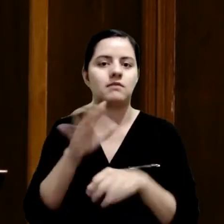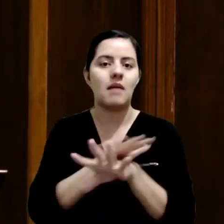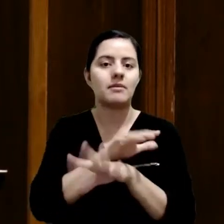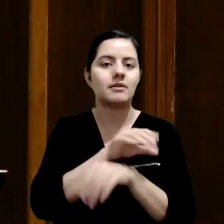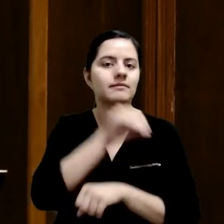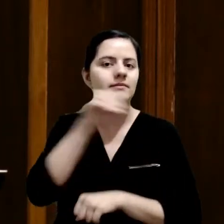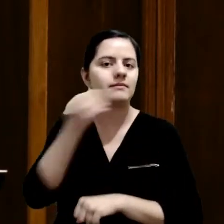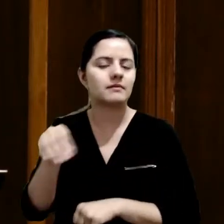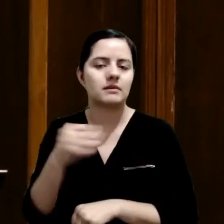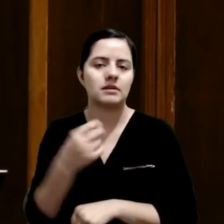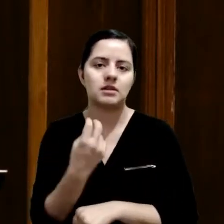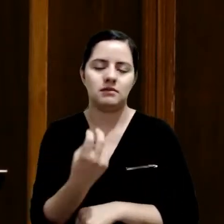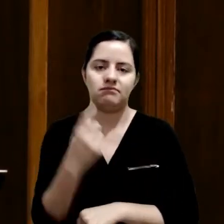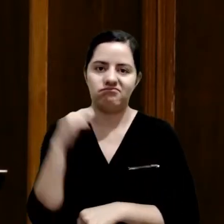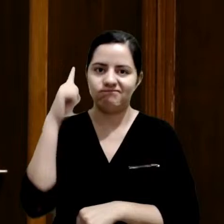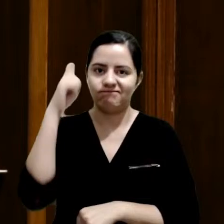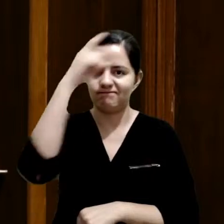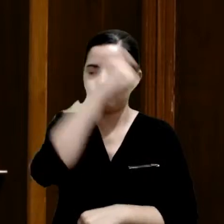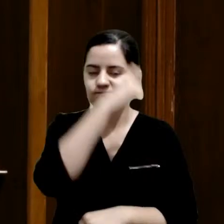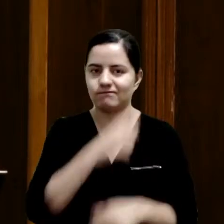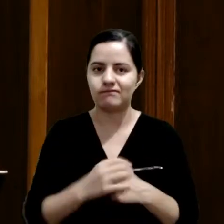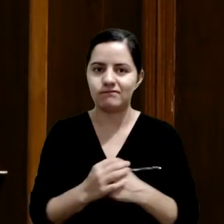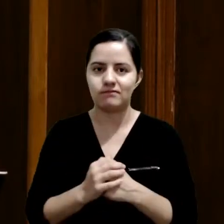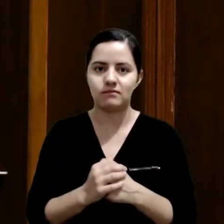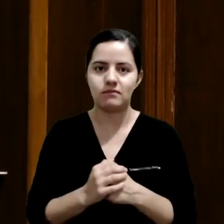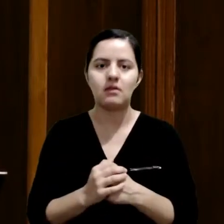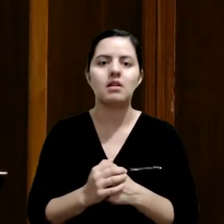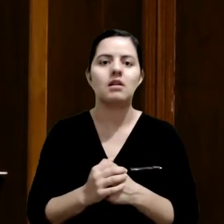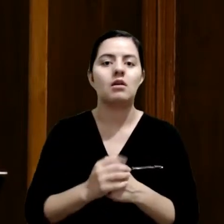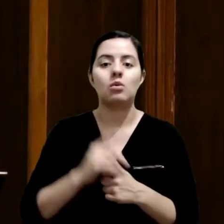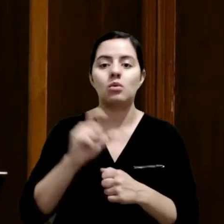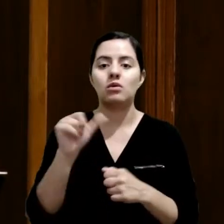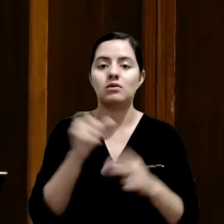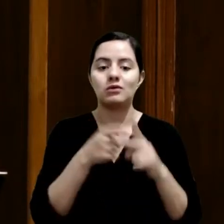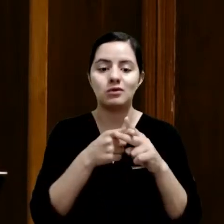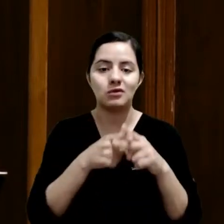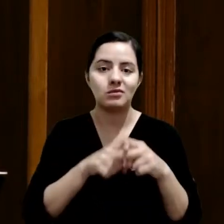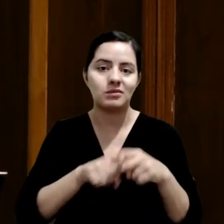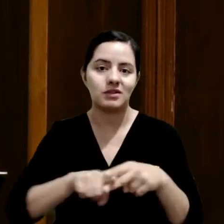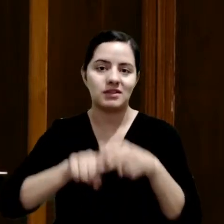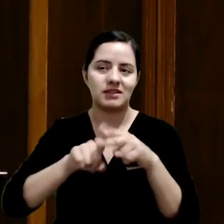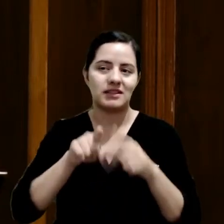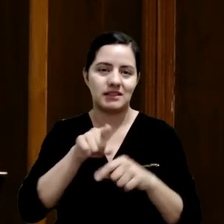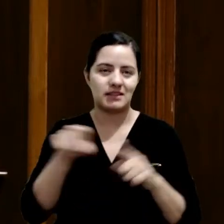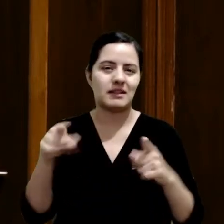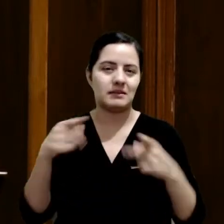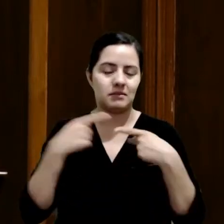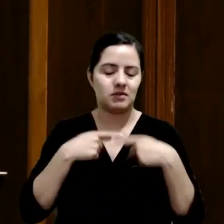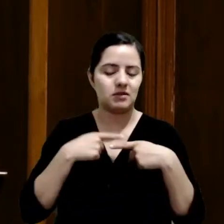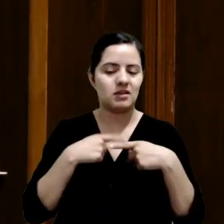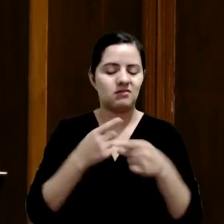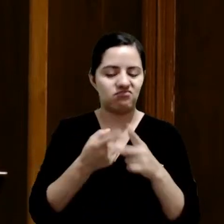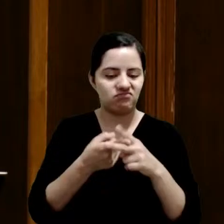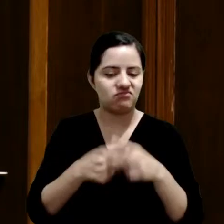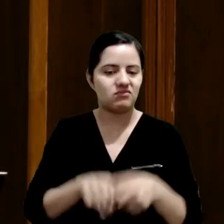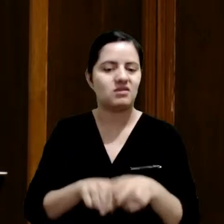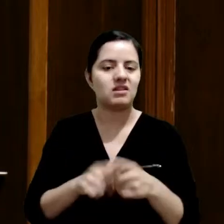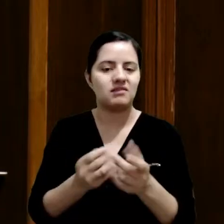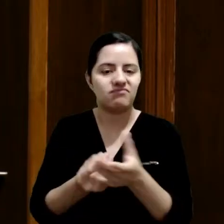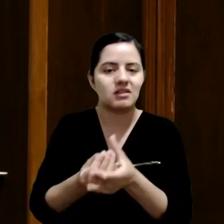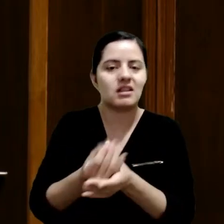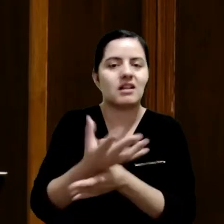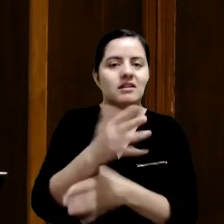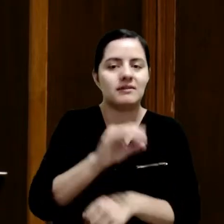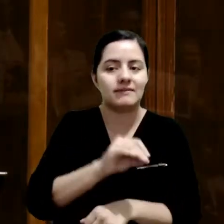fenómeno complejo. Desde su misma concepción, en los planes del migrante, cada historia de migración es única. Pero